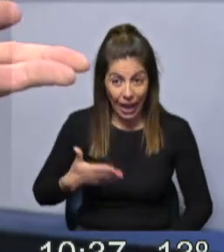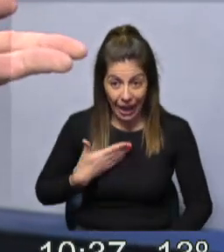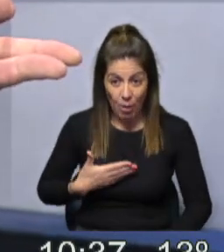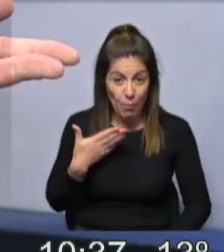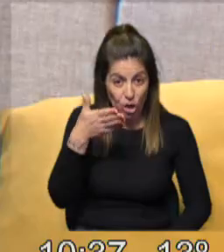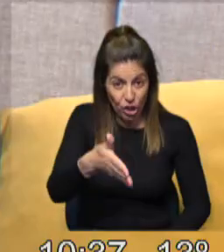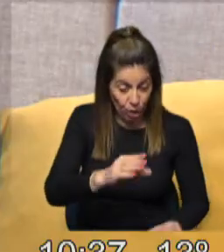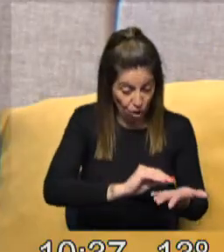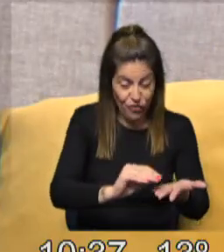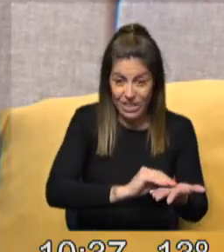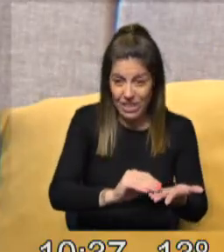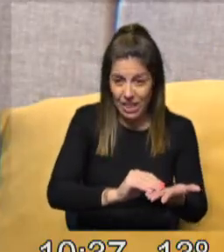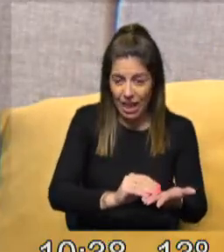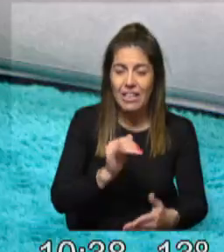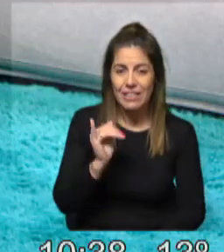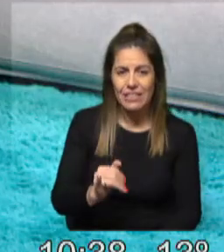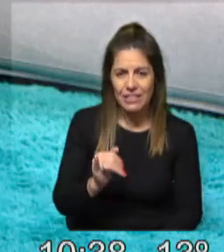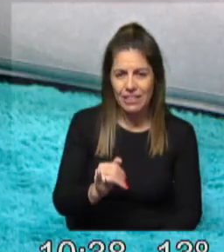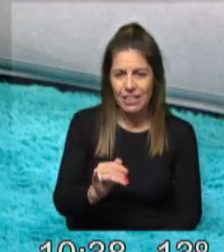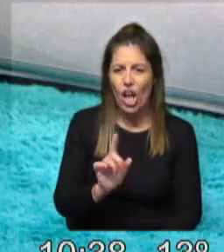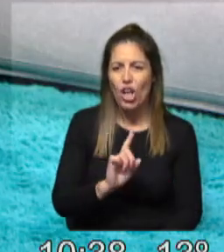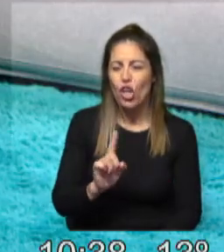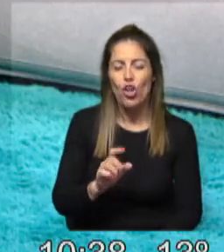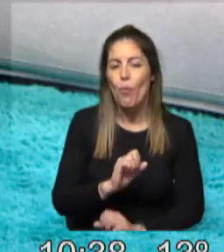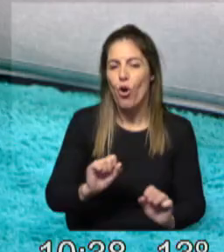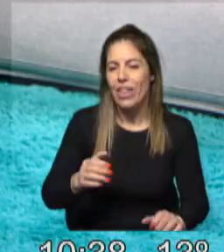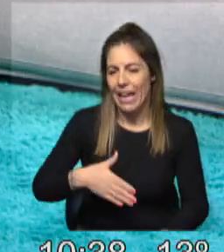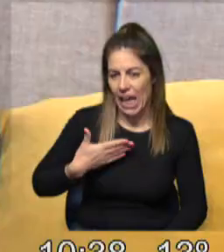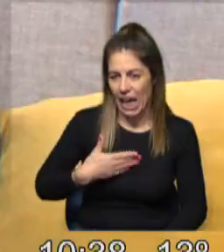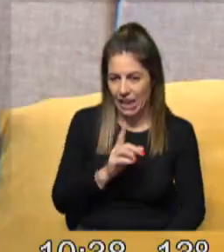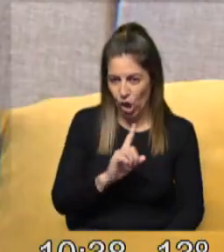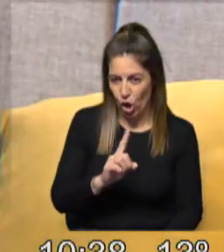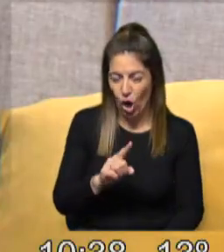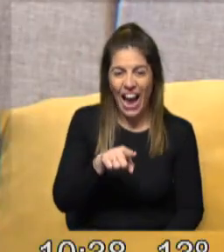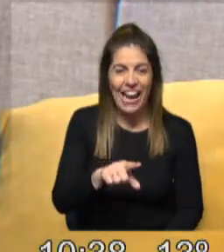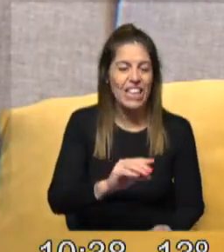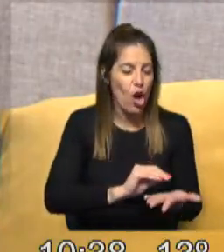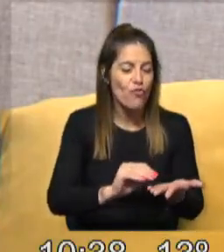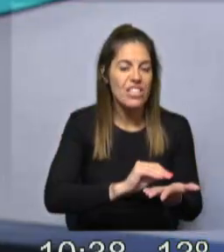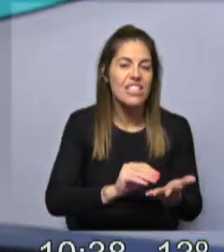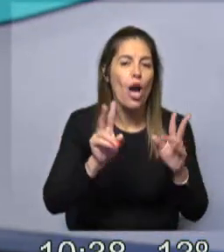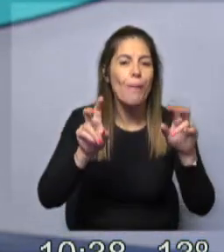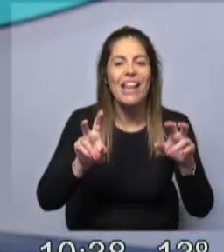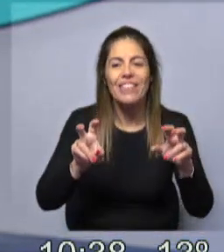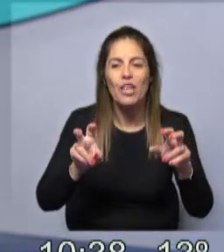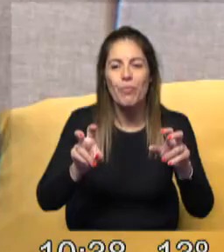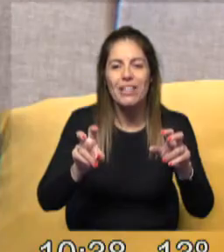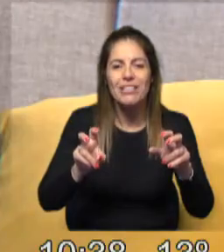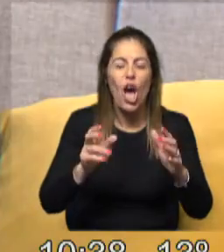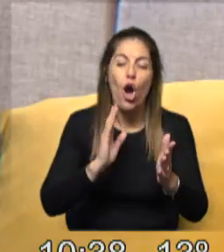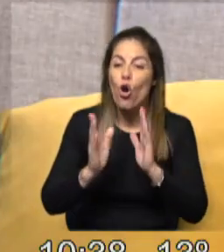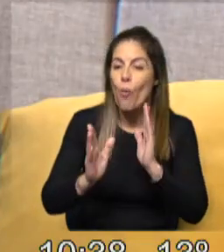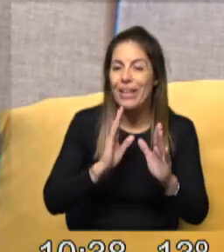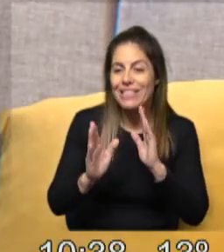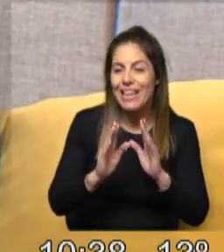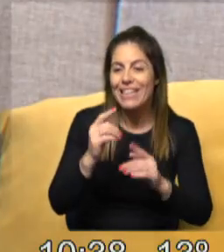una oficina para ir a quejar? ¿Está jugando Netflix ahí? No, te puedes quejar. Ah, ¿no? No, ahí está para cuestiones